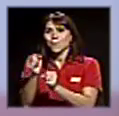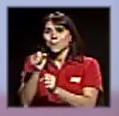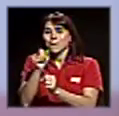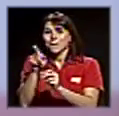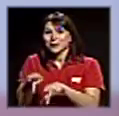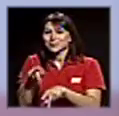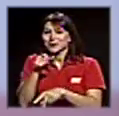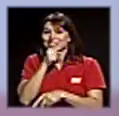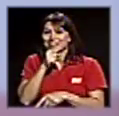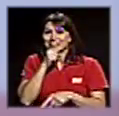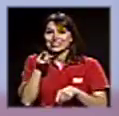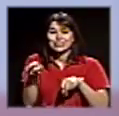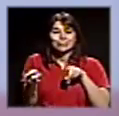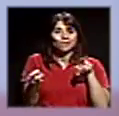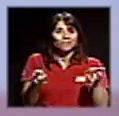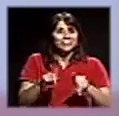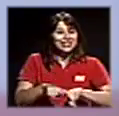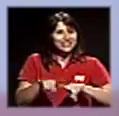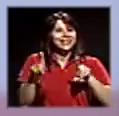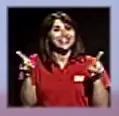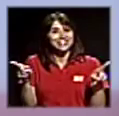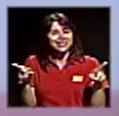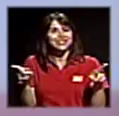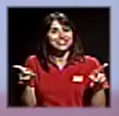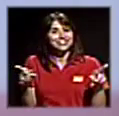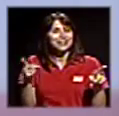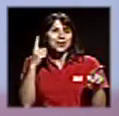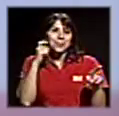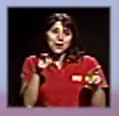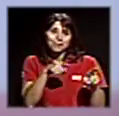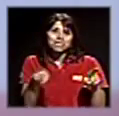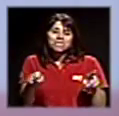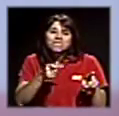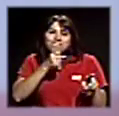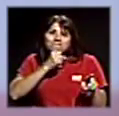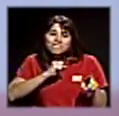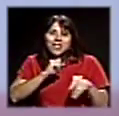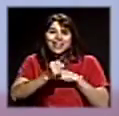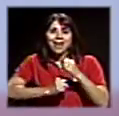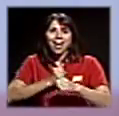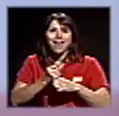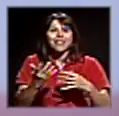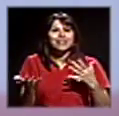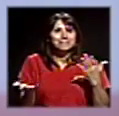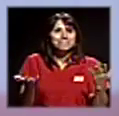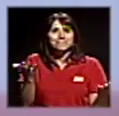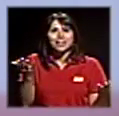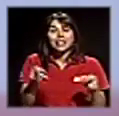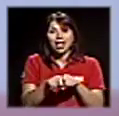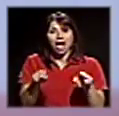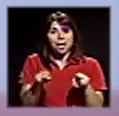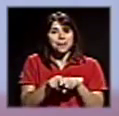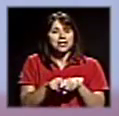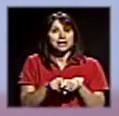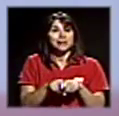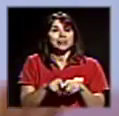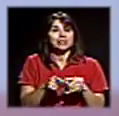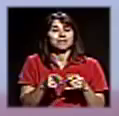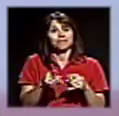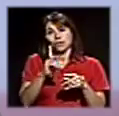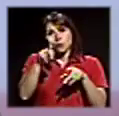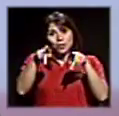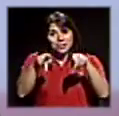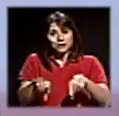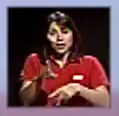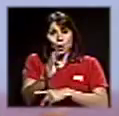Bueno, son poblaciones muy diferentes, evidentemente pues por la edad, ¿verdad? Y también las condiciones por las que una